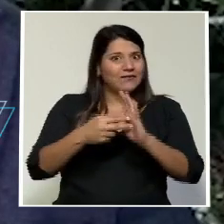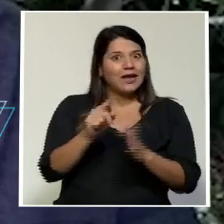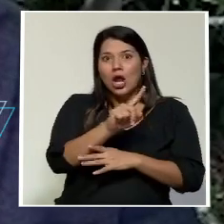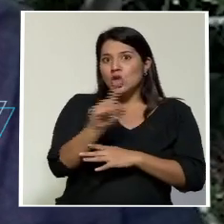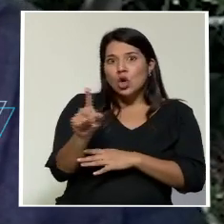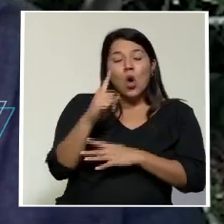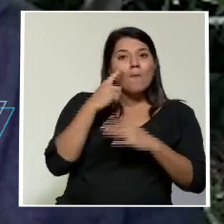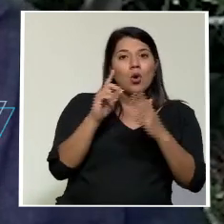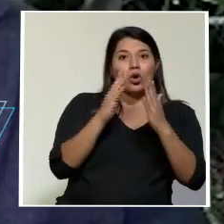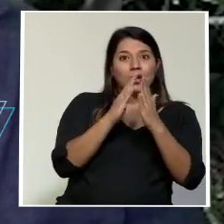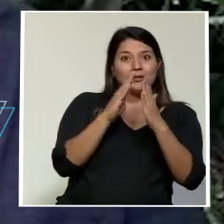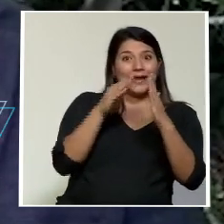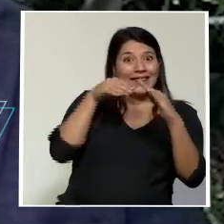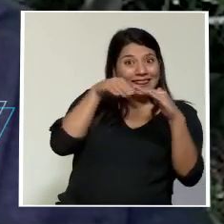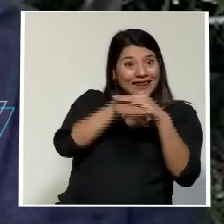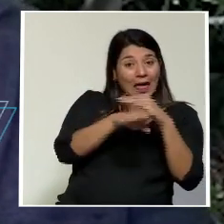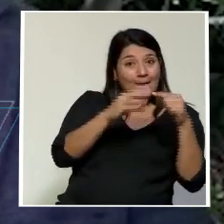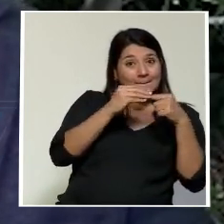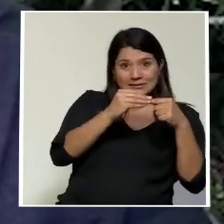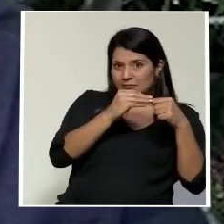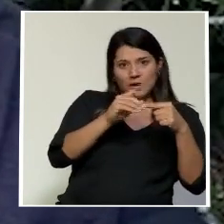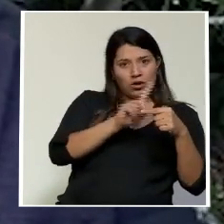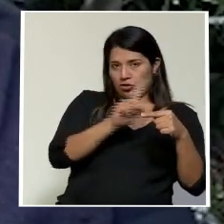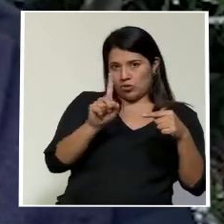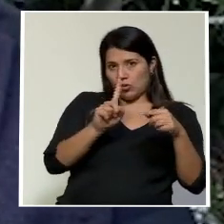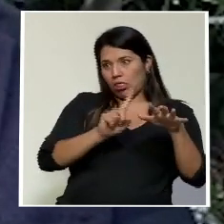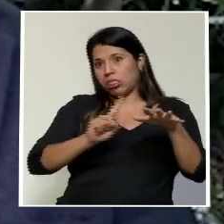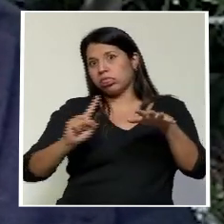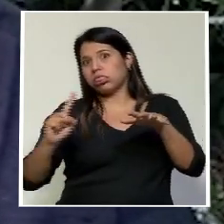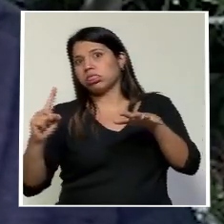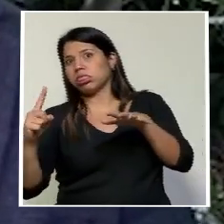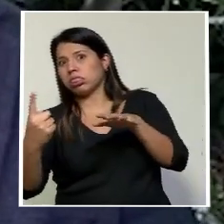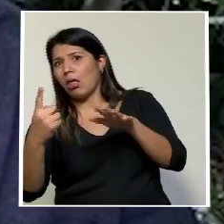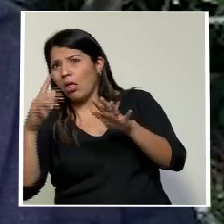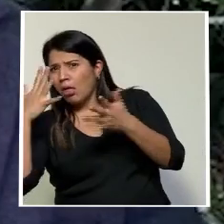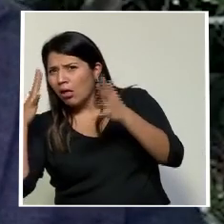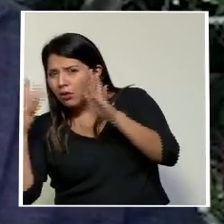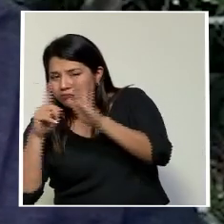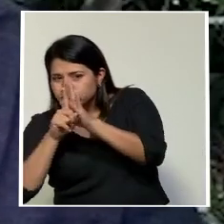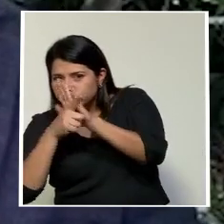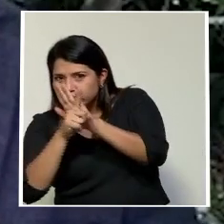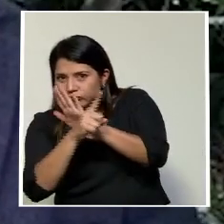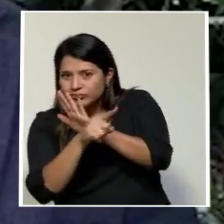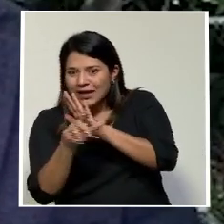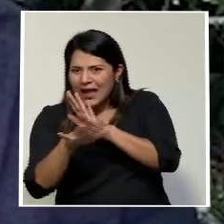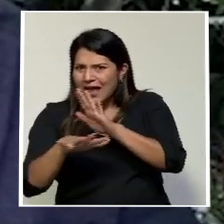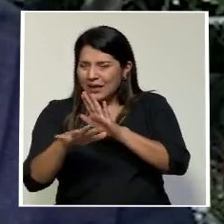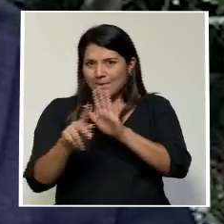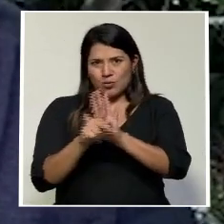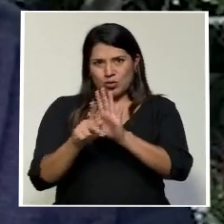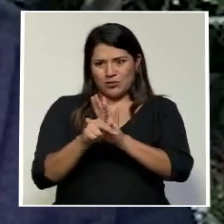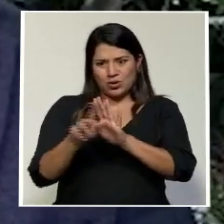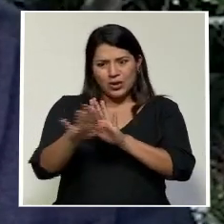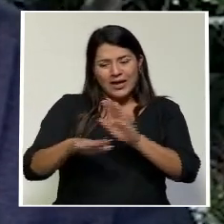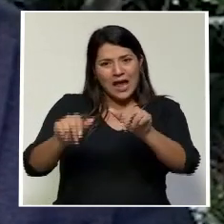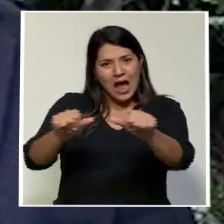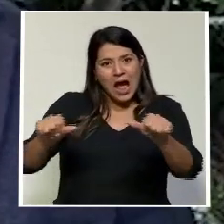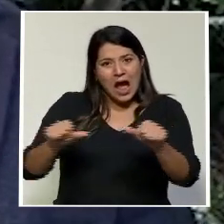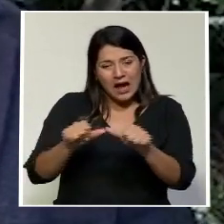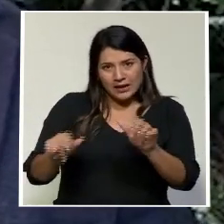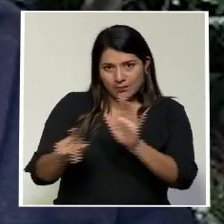conciencia de los gastos que le genera al Estado cuando las personas se pierden o pueden tener